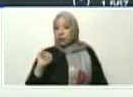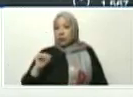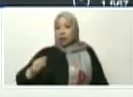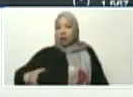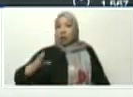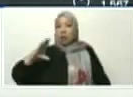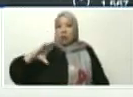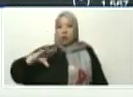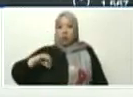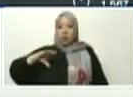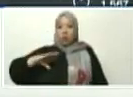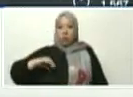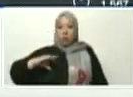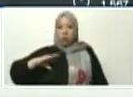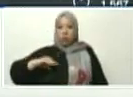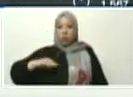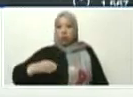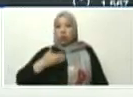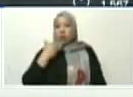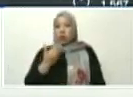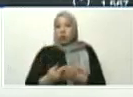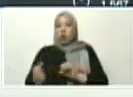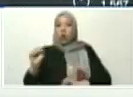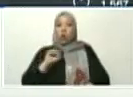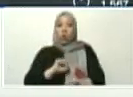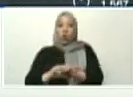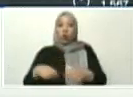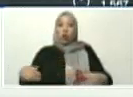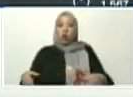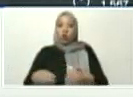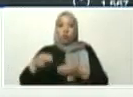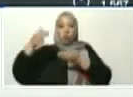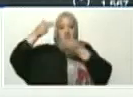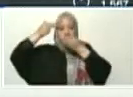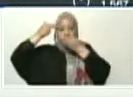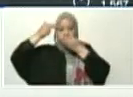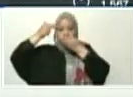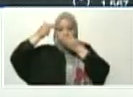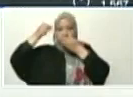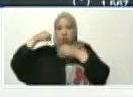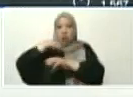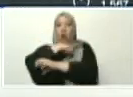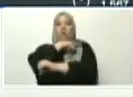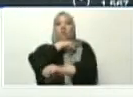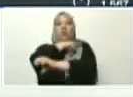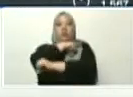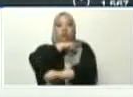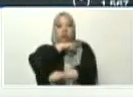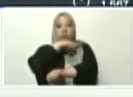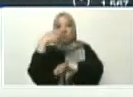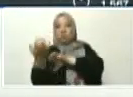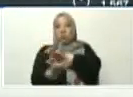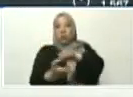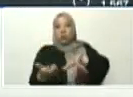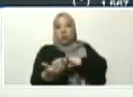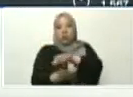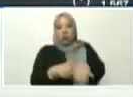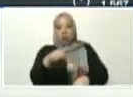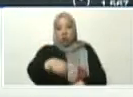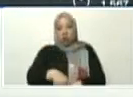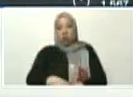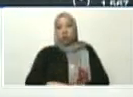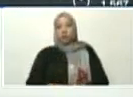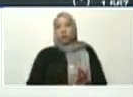y a continuar el combate contra todos los grupos delictivos, contra el delito, contra el crimen.